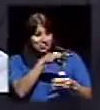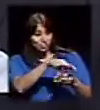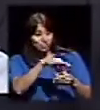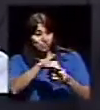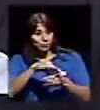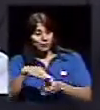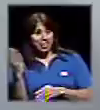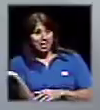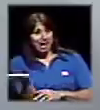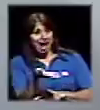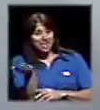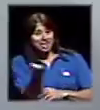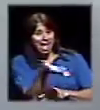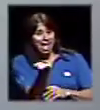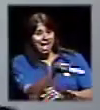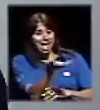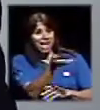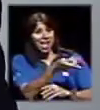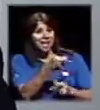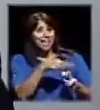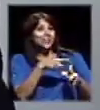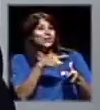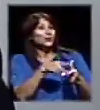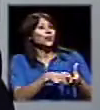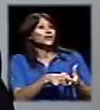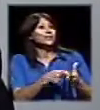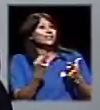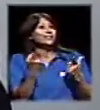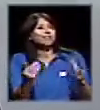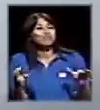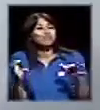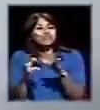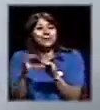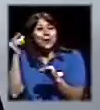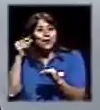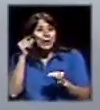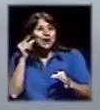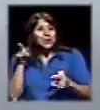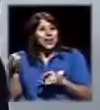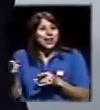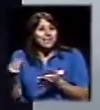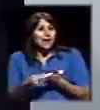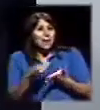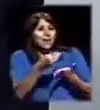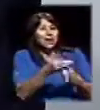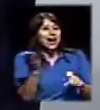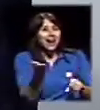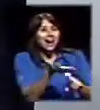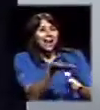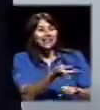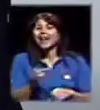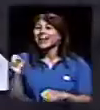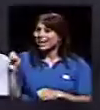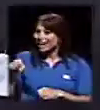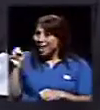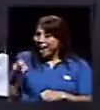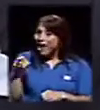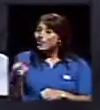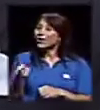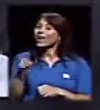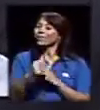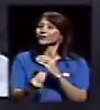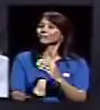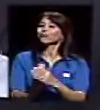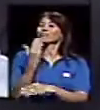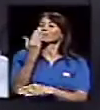quien le compre. Se receta, dicen, casi el monopolio